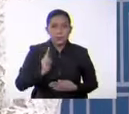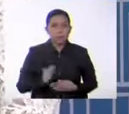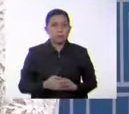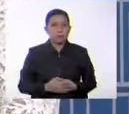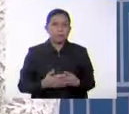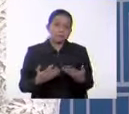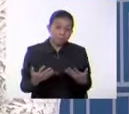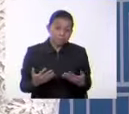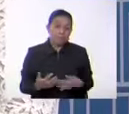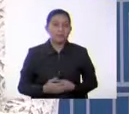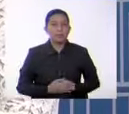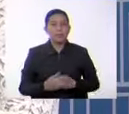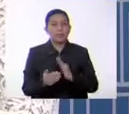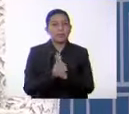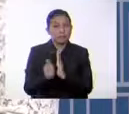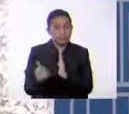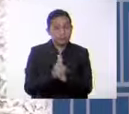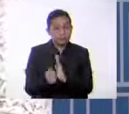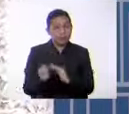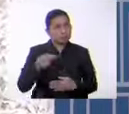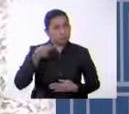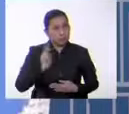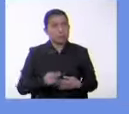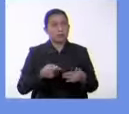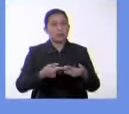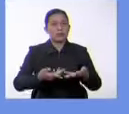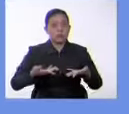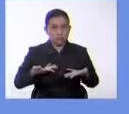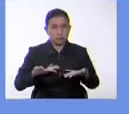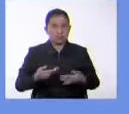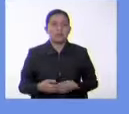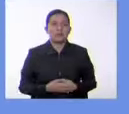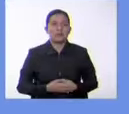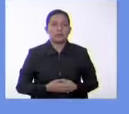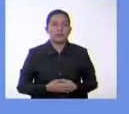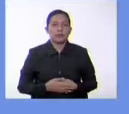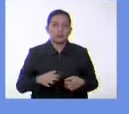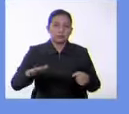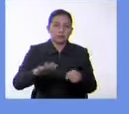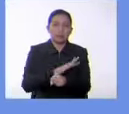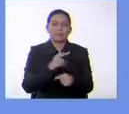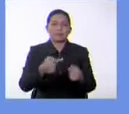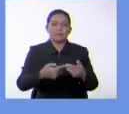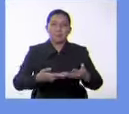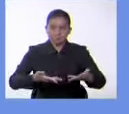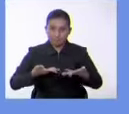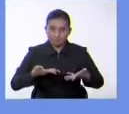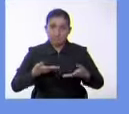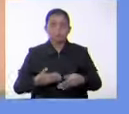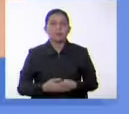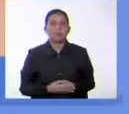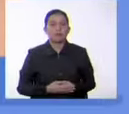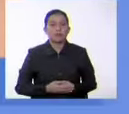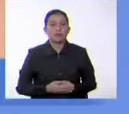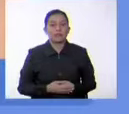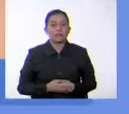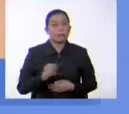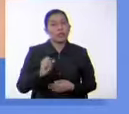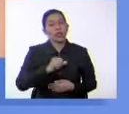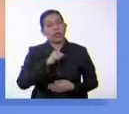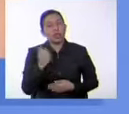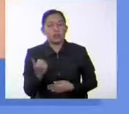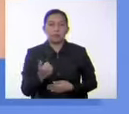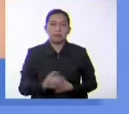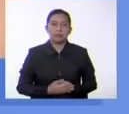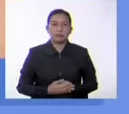decir, capacidad o el mismo derecho a gozar de todos los derechos humanos que están contemplados. Otra de las características es que